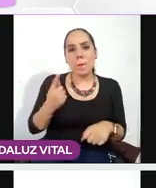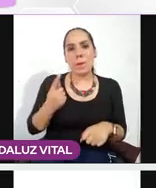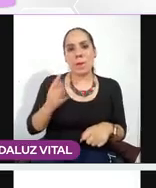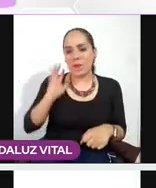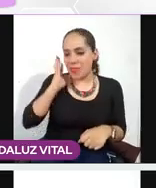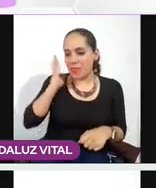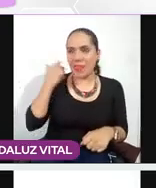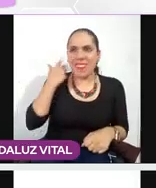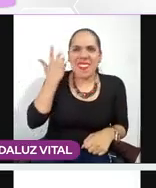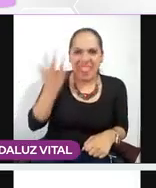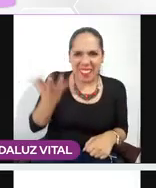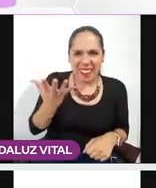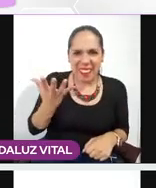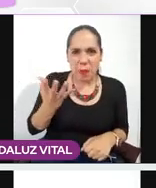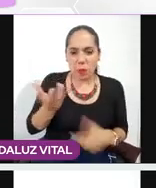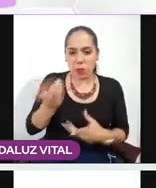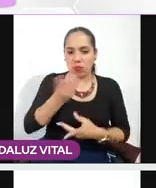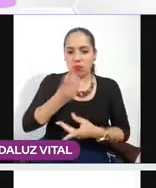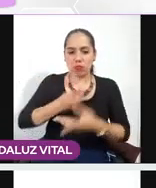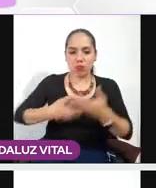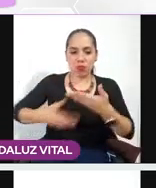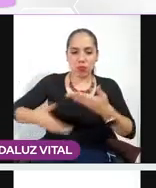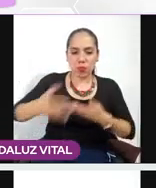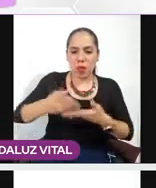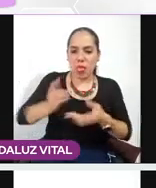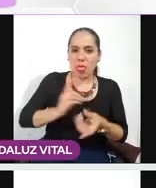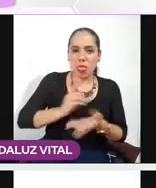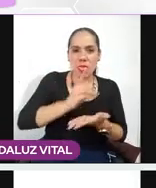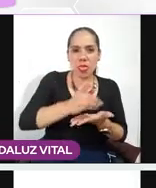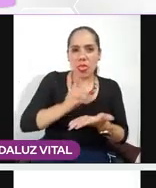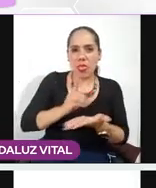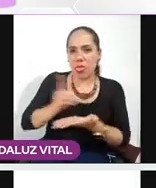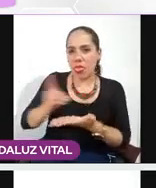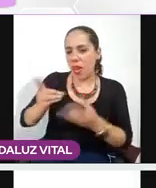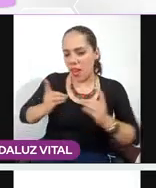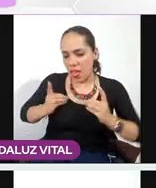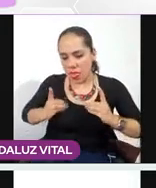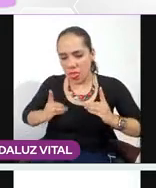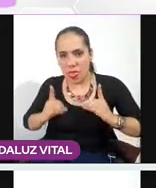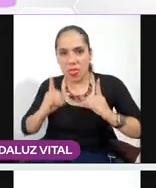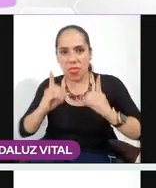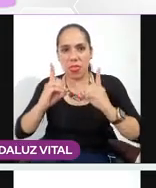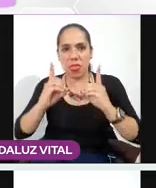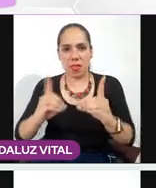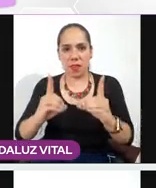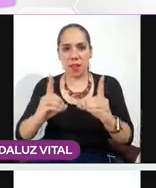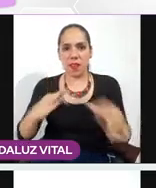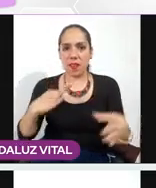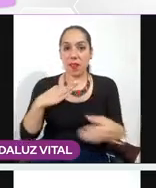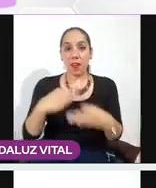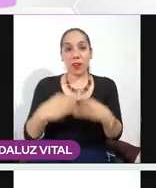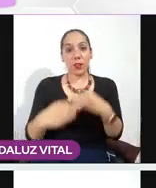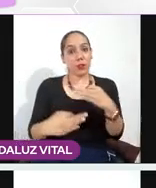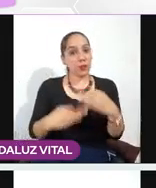entonces viene el sentimiento de culpa. Y ahí hablaríamos, licenciada Alicia, de